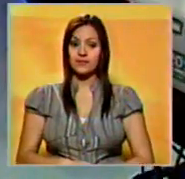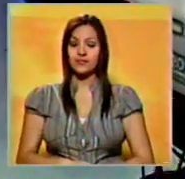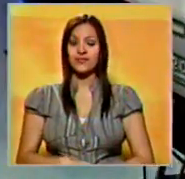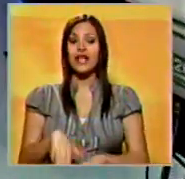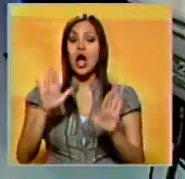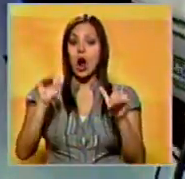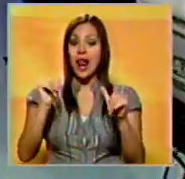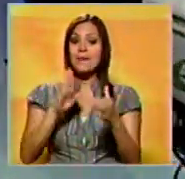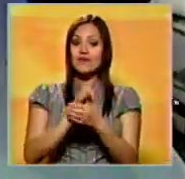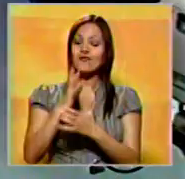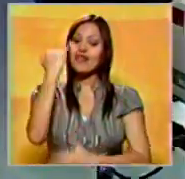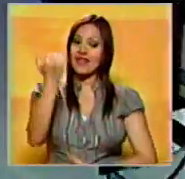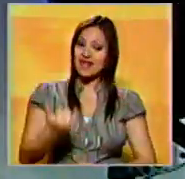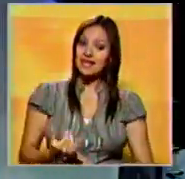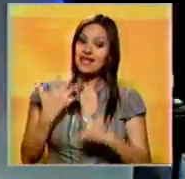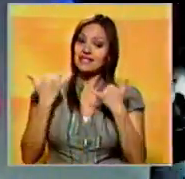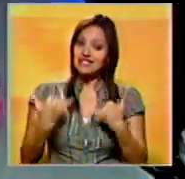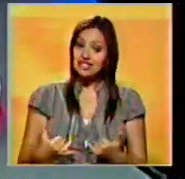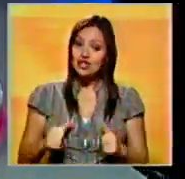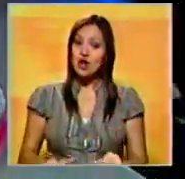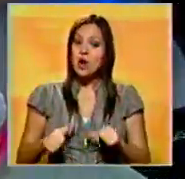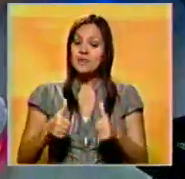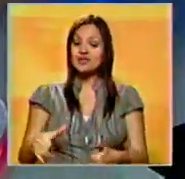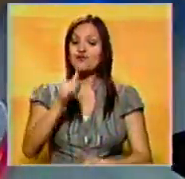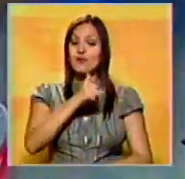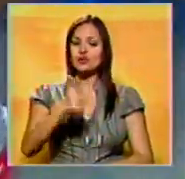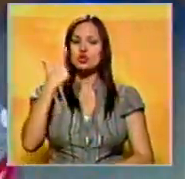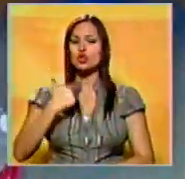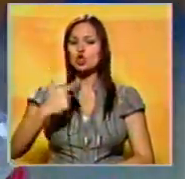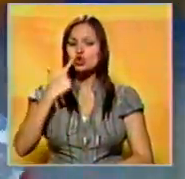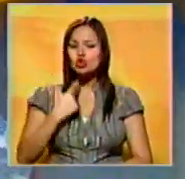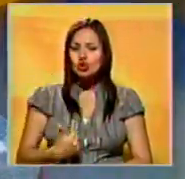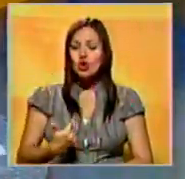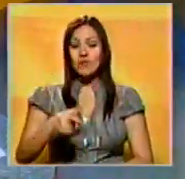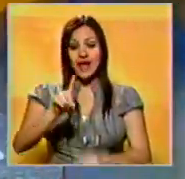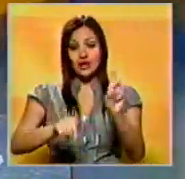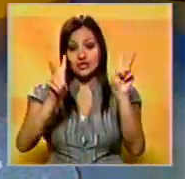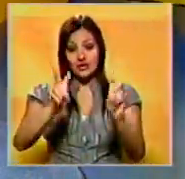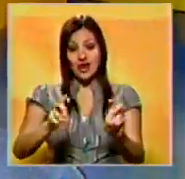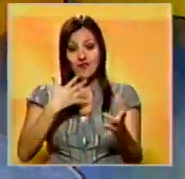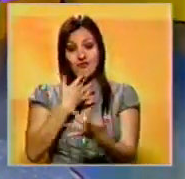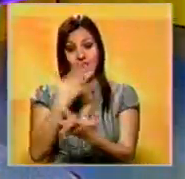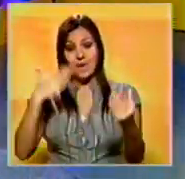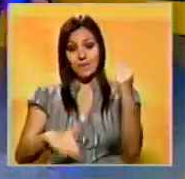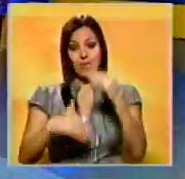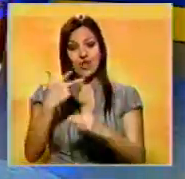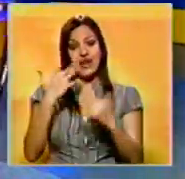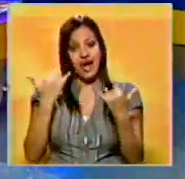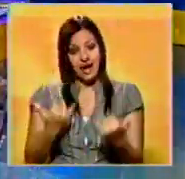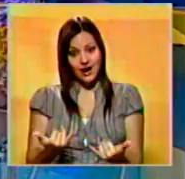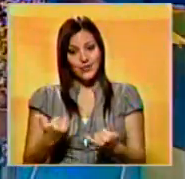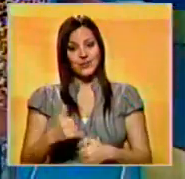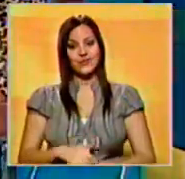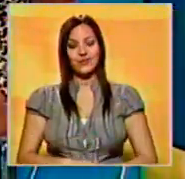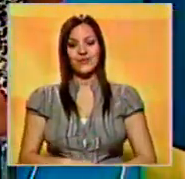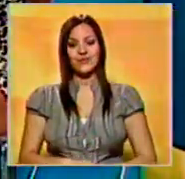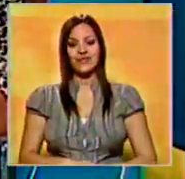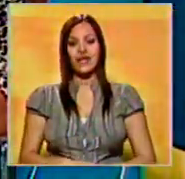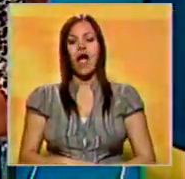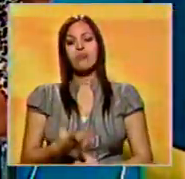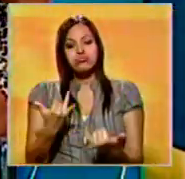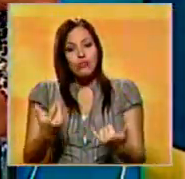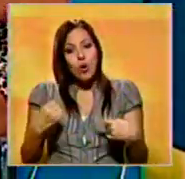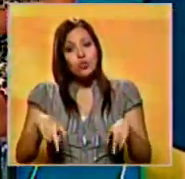Hola, ¿qué tal amigos? Yo soy Federica Guzmán y desde ya comenzamos nuestro acostumbrado recorrido por las noticias del entretenimiento aquí en Estrenos y Estrellas. En